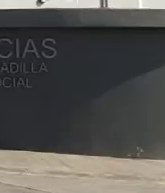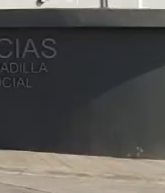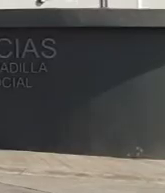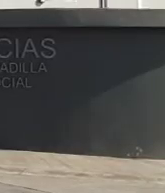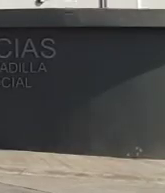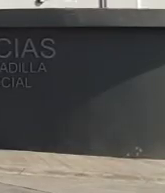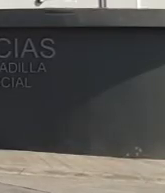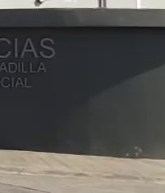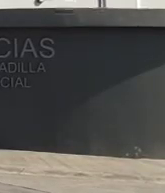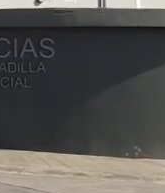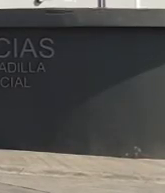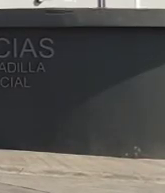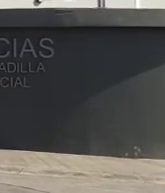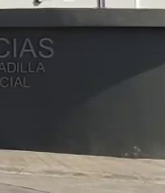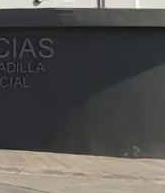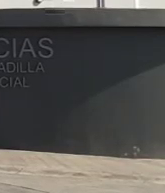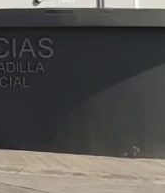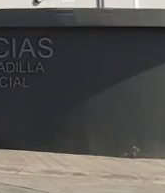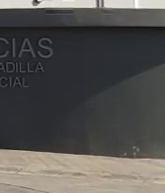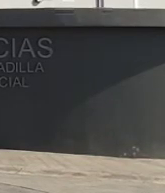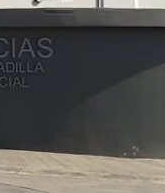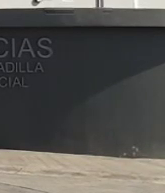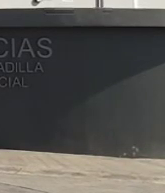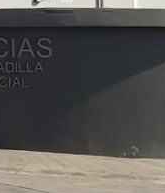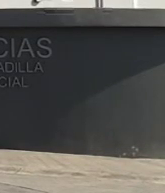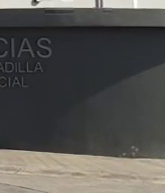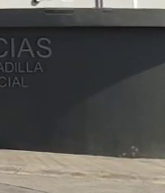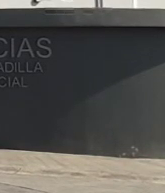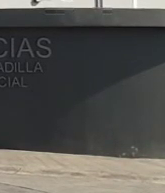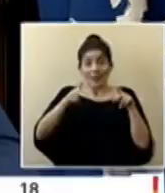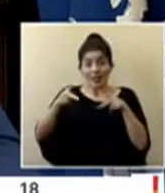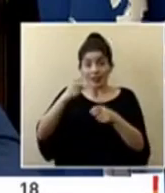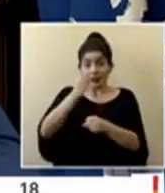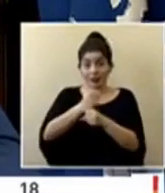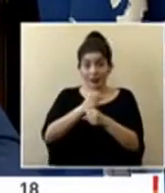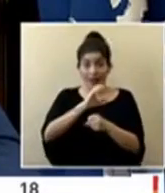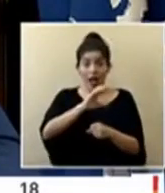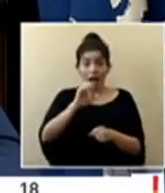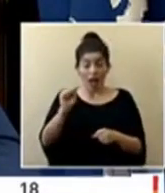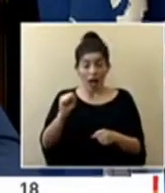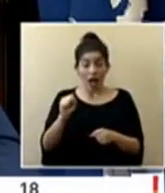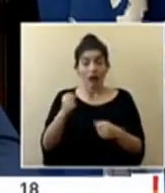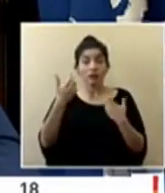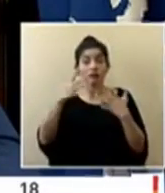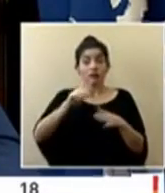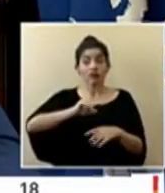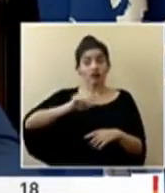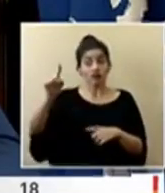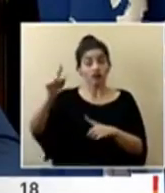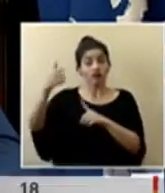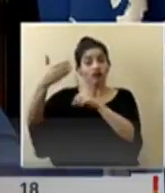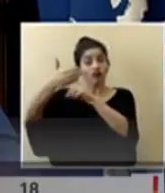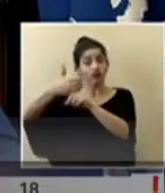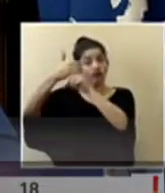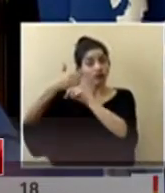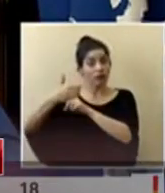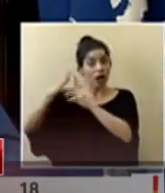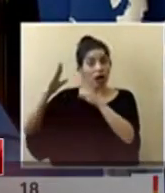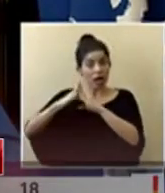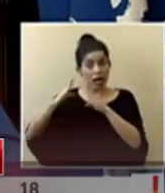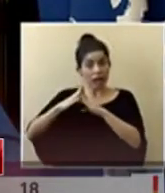contacto con las personas positivas. Bueno, de personal de la caja que ha sido aislado en su